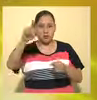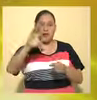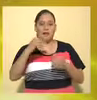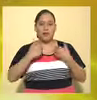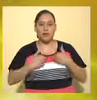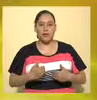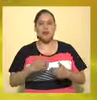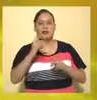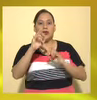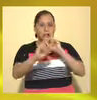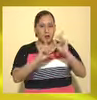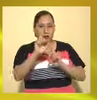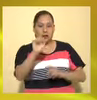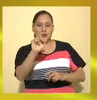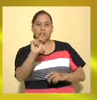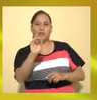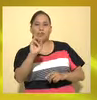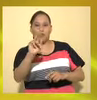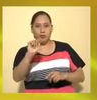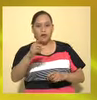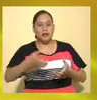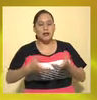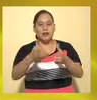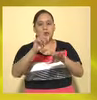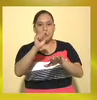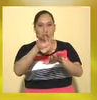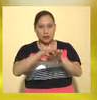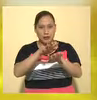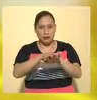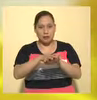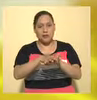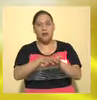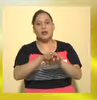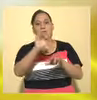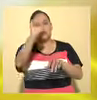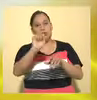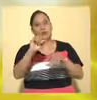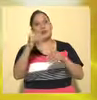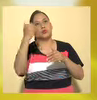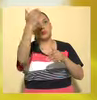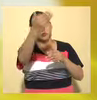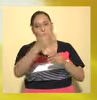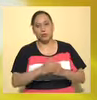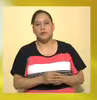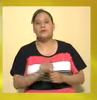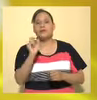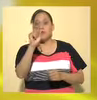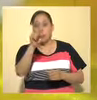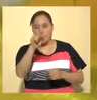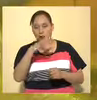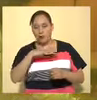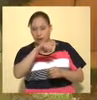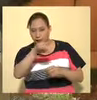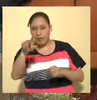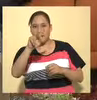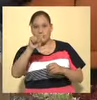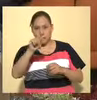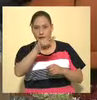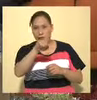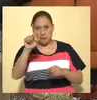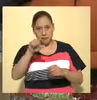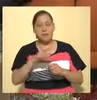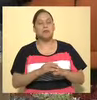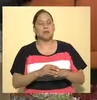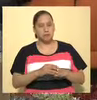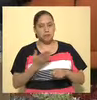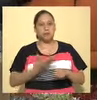Physio Sport and Med. Se encuentra en Calzada de Tlalpan, en la parte sur, y van a aparecer los datos en pantalla. Ah,